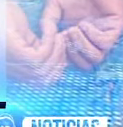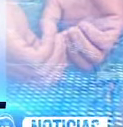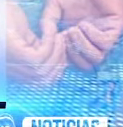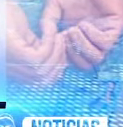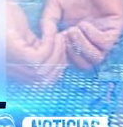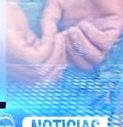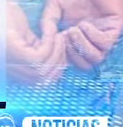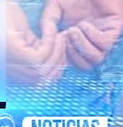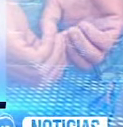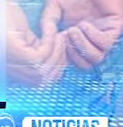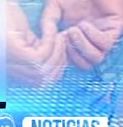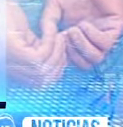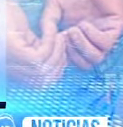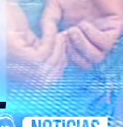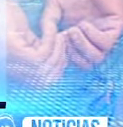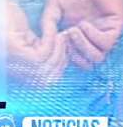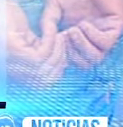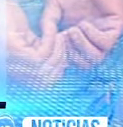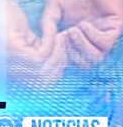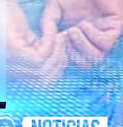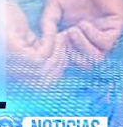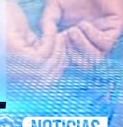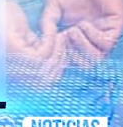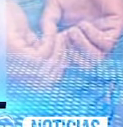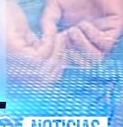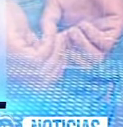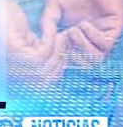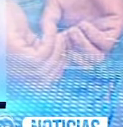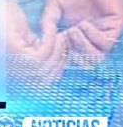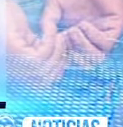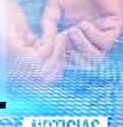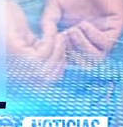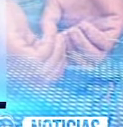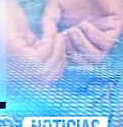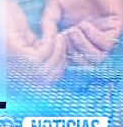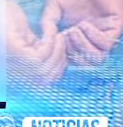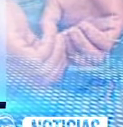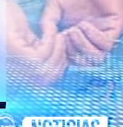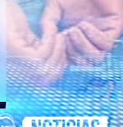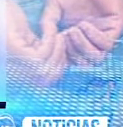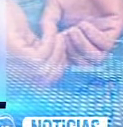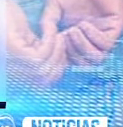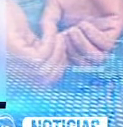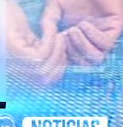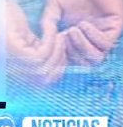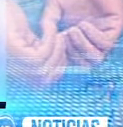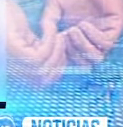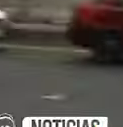a más de 180 supuestos delincuentes por el cometimiento de diferentes delitos.